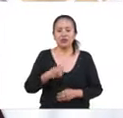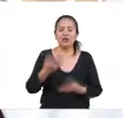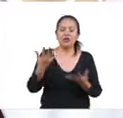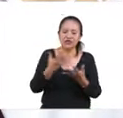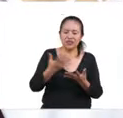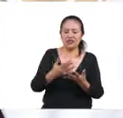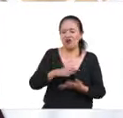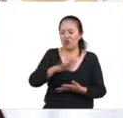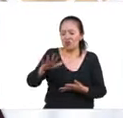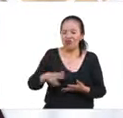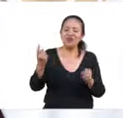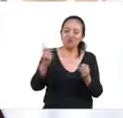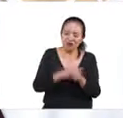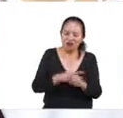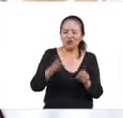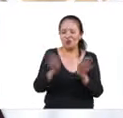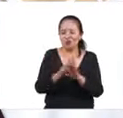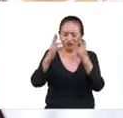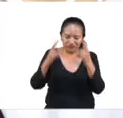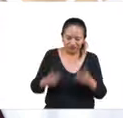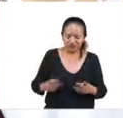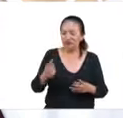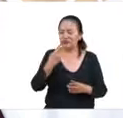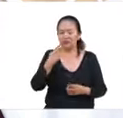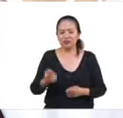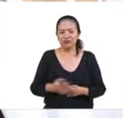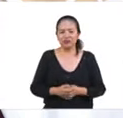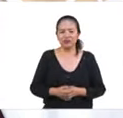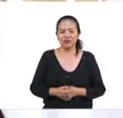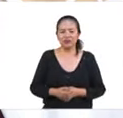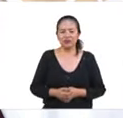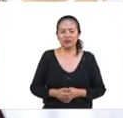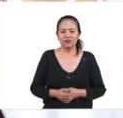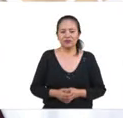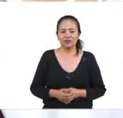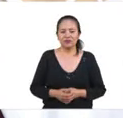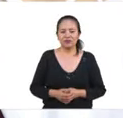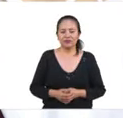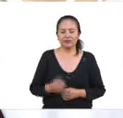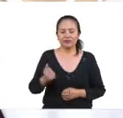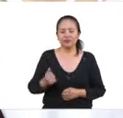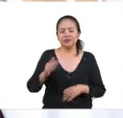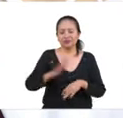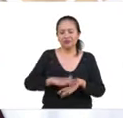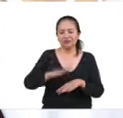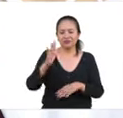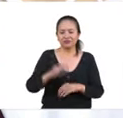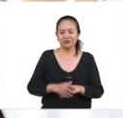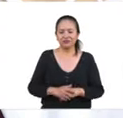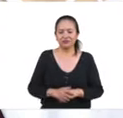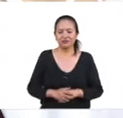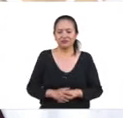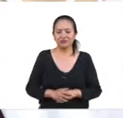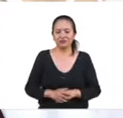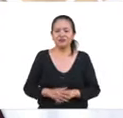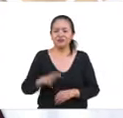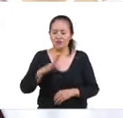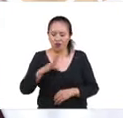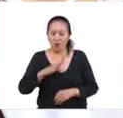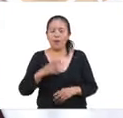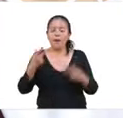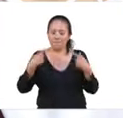de suelo, de qué fue lo que pasó, o qué está pasando, y que más que nosotros que haya pues expertos que se